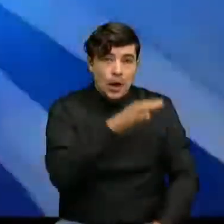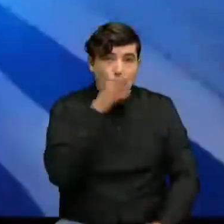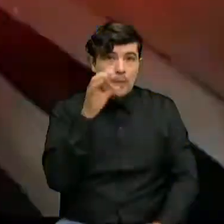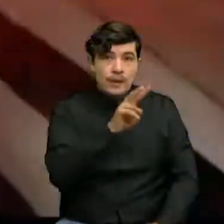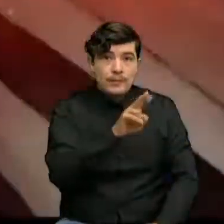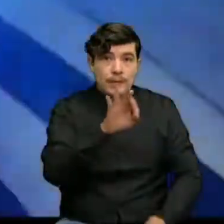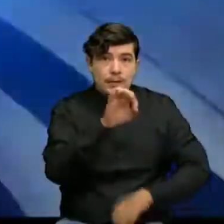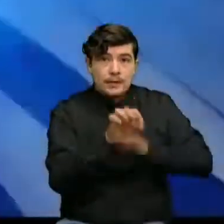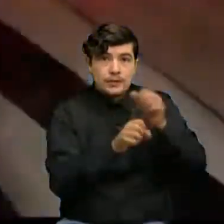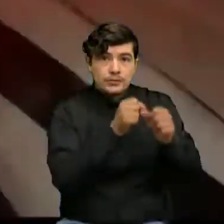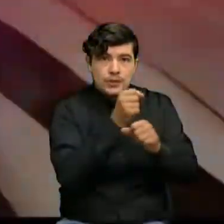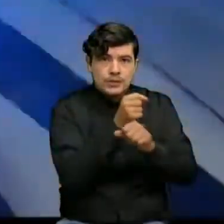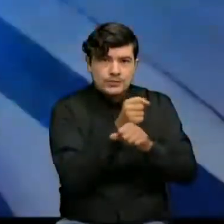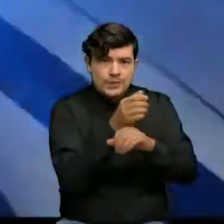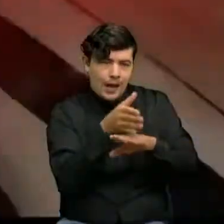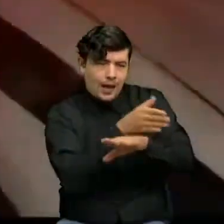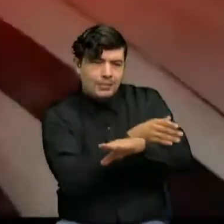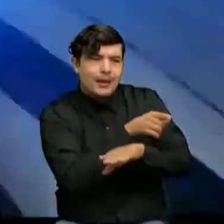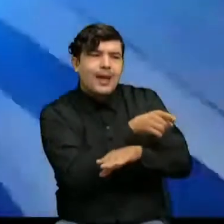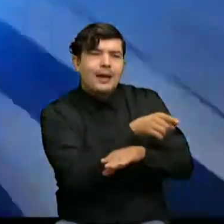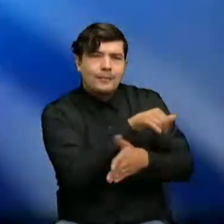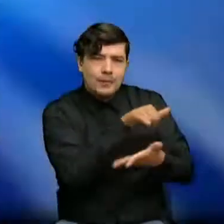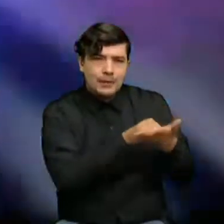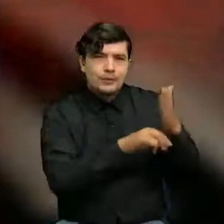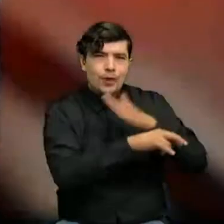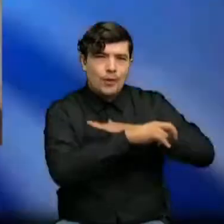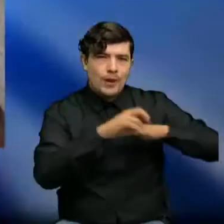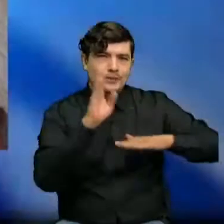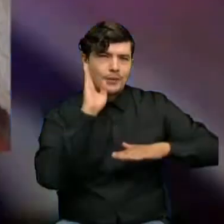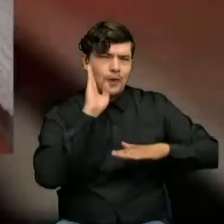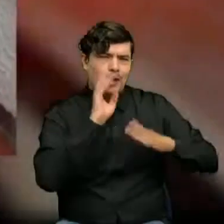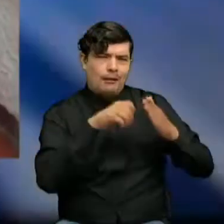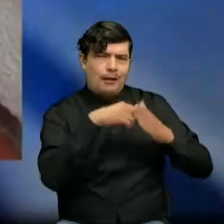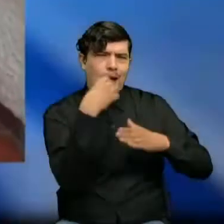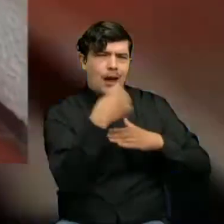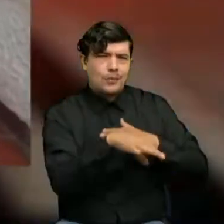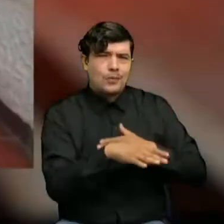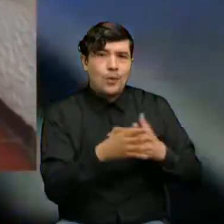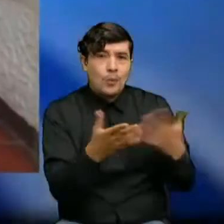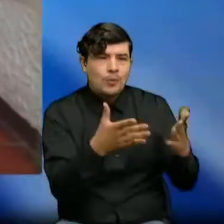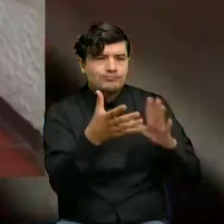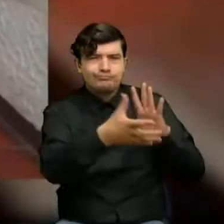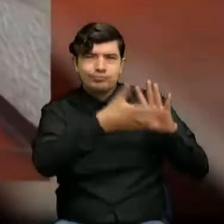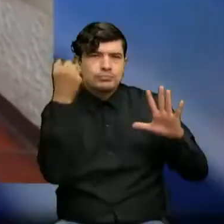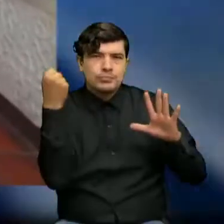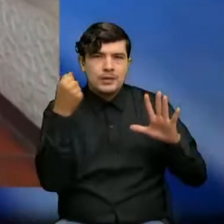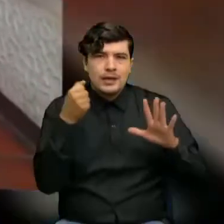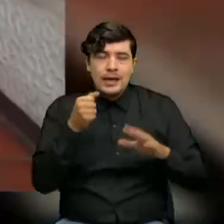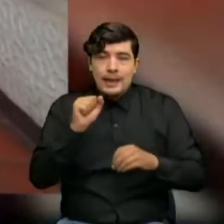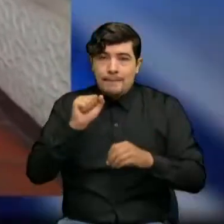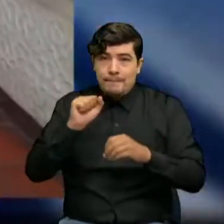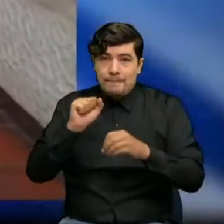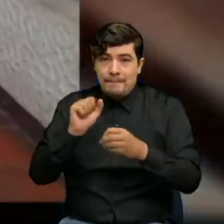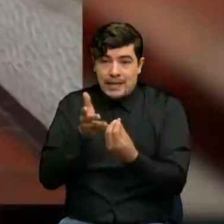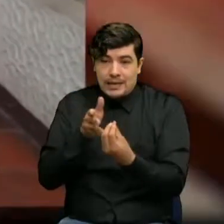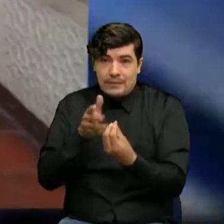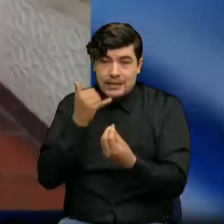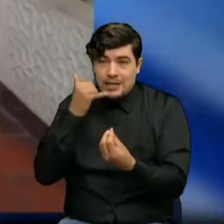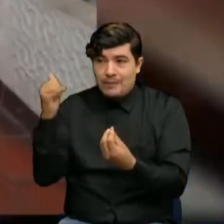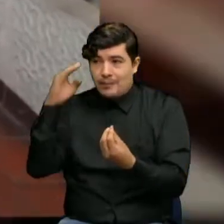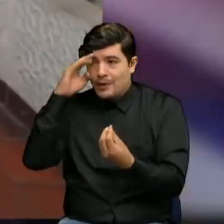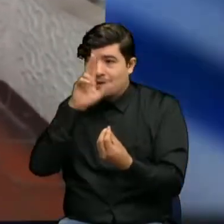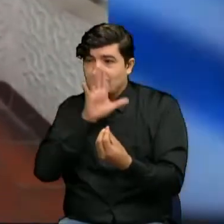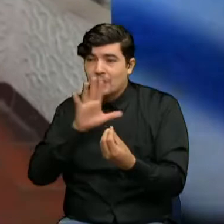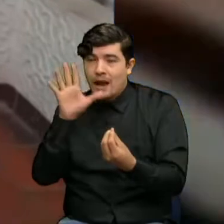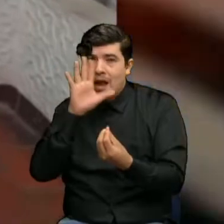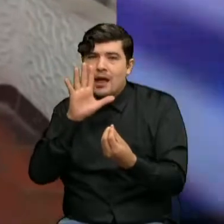edad, quien momentos antes había hurtado un teléfono celular de alta gama mediante la modalidad de raponazo. Luego de que la víctima dio aviso oportuno, se realizaron las